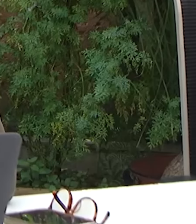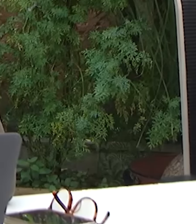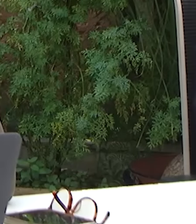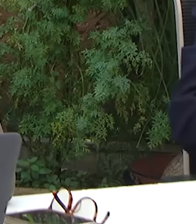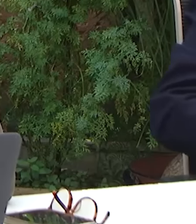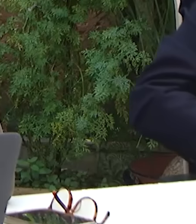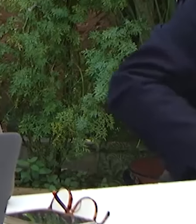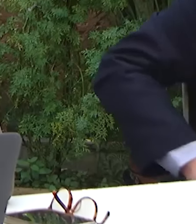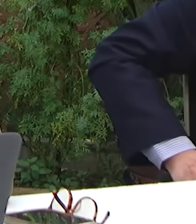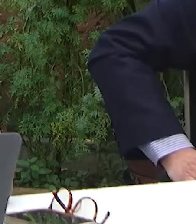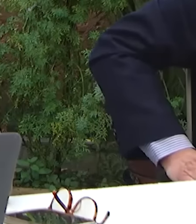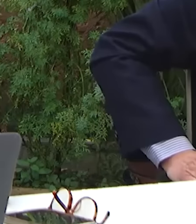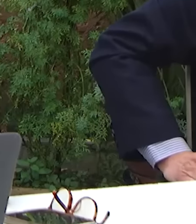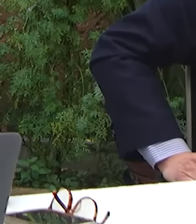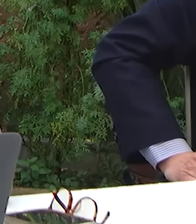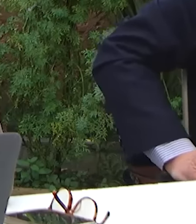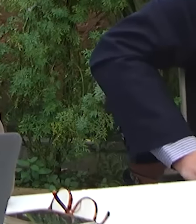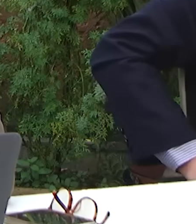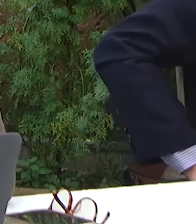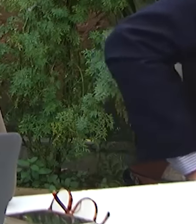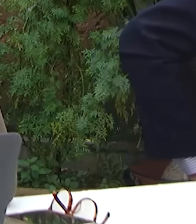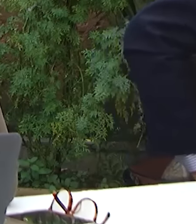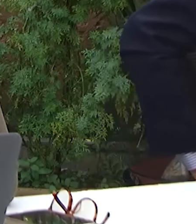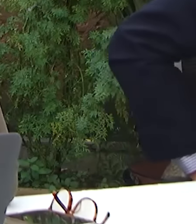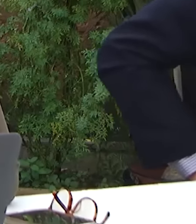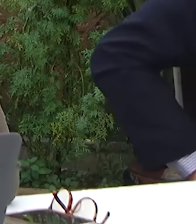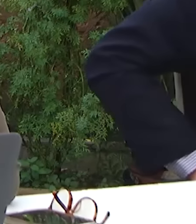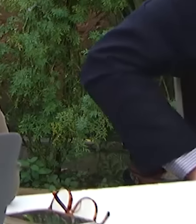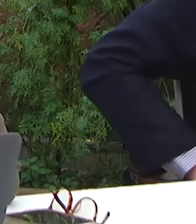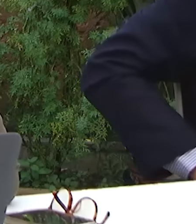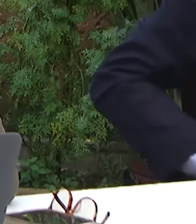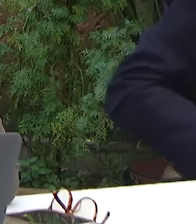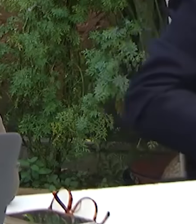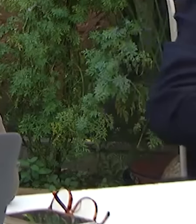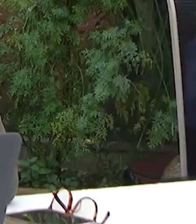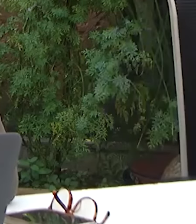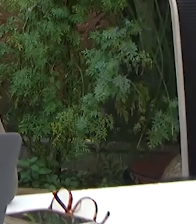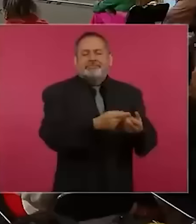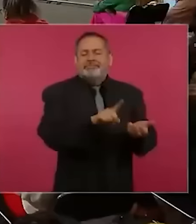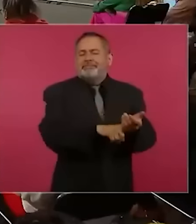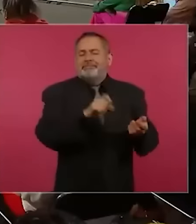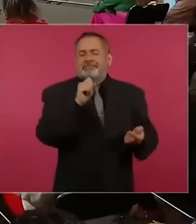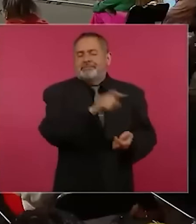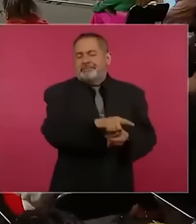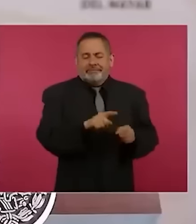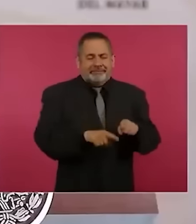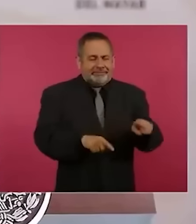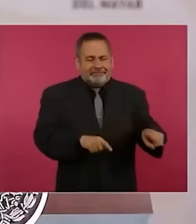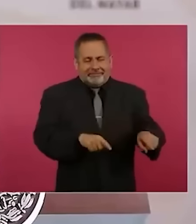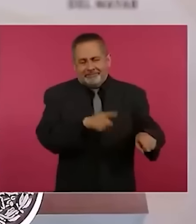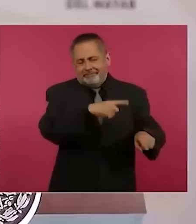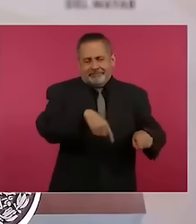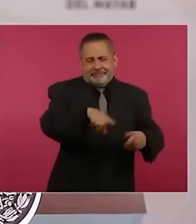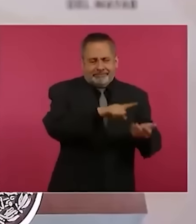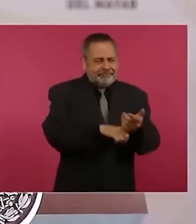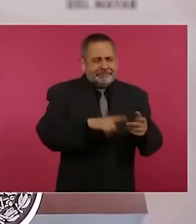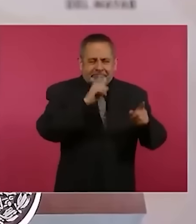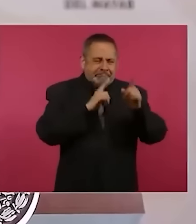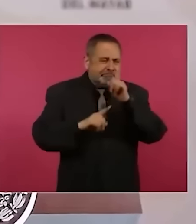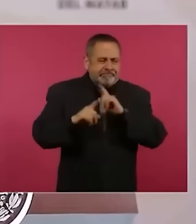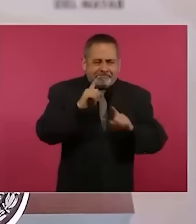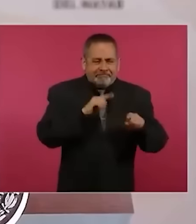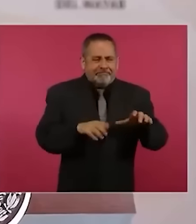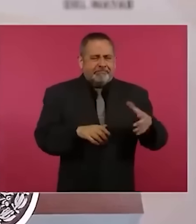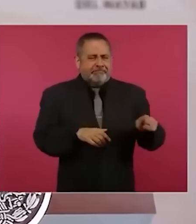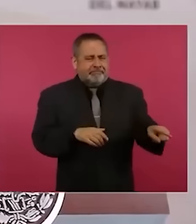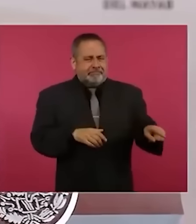señor es una rabia contenida y continúa con sus difamaciones vamos a ver es la que se está aplicando ahora la